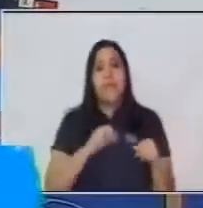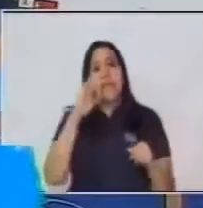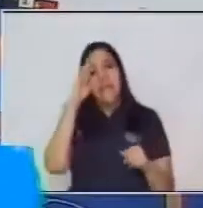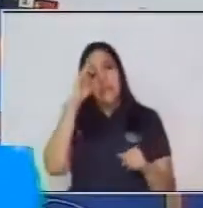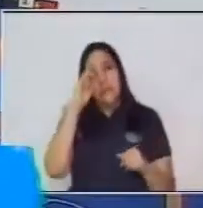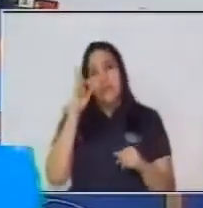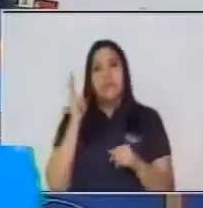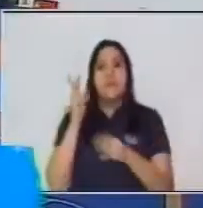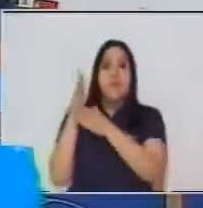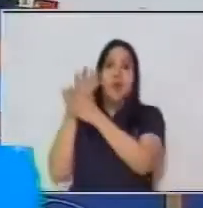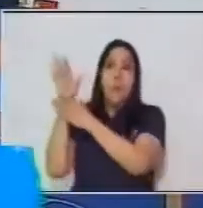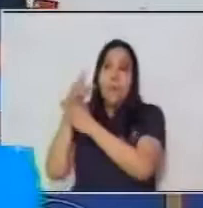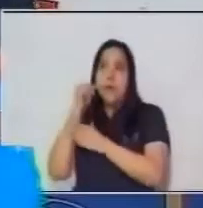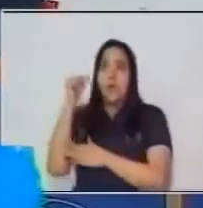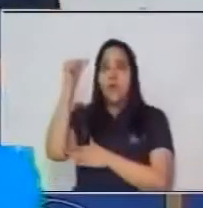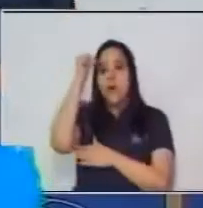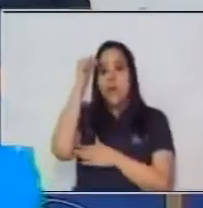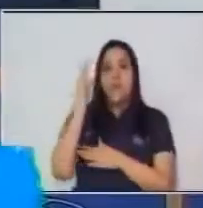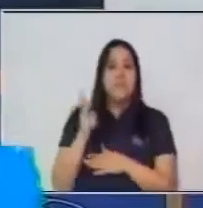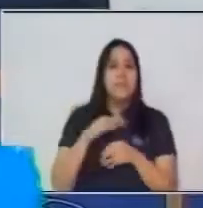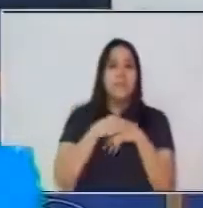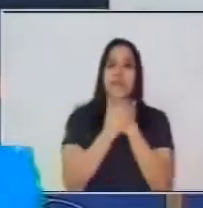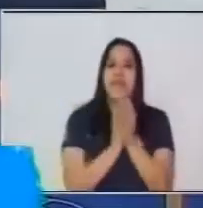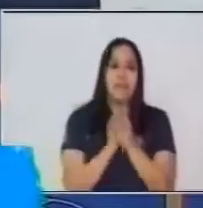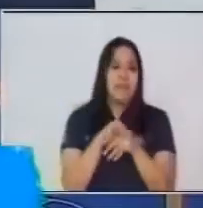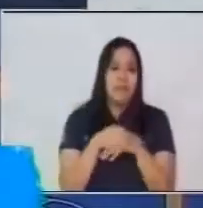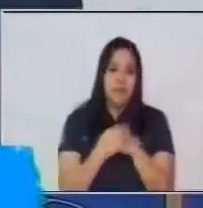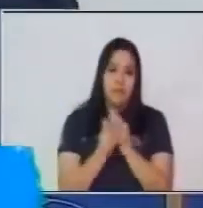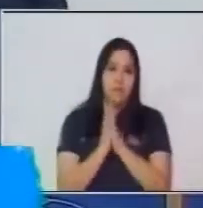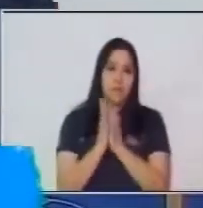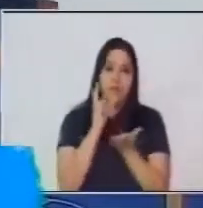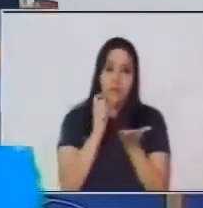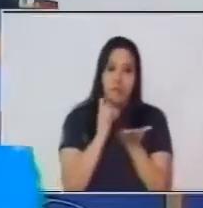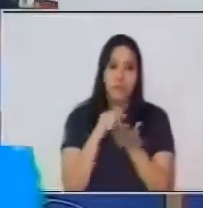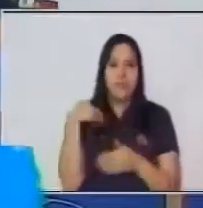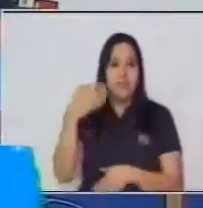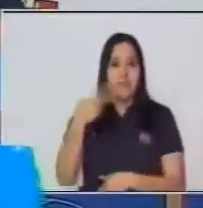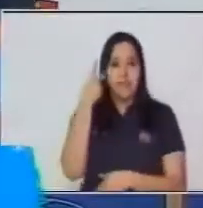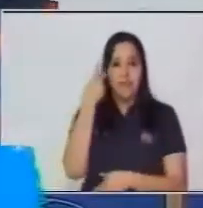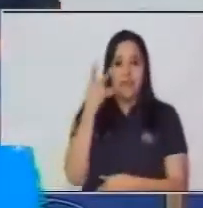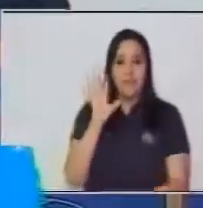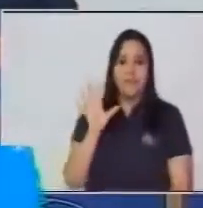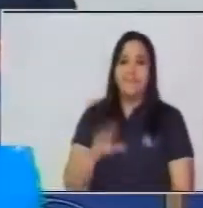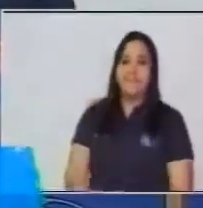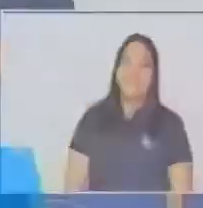tus manos con agua y jabón o la desinfectes con gel antibacterial. Hasta una próxima oportunidad.